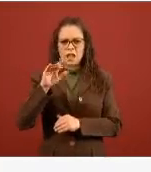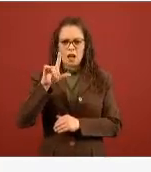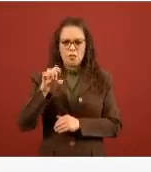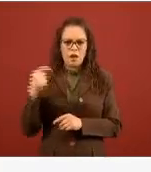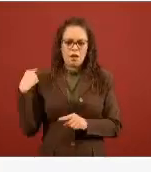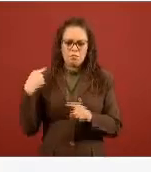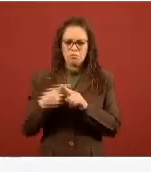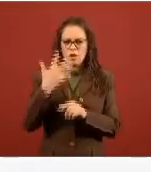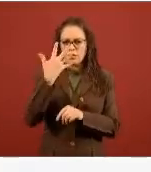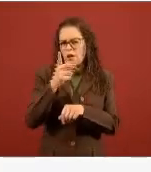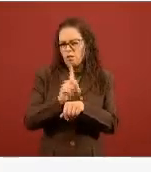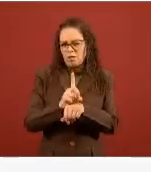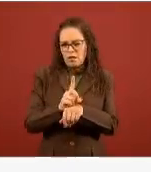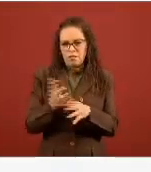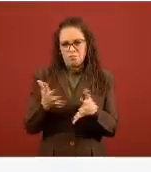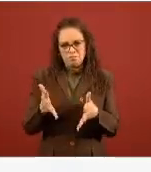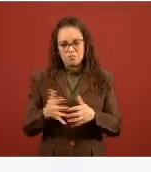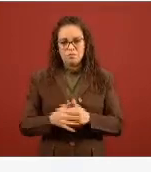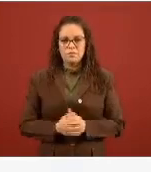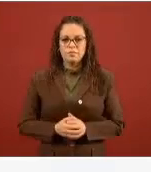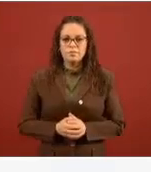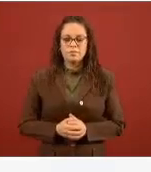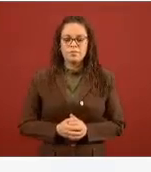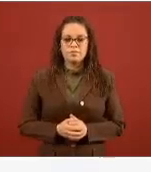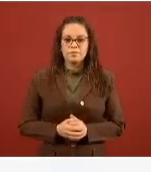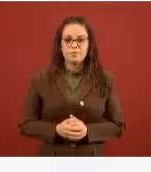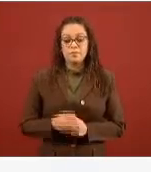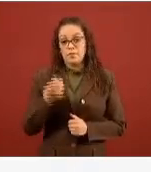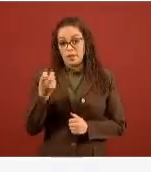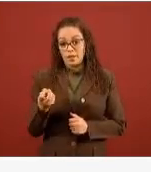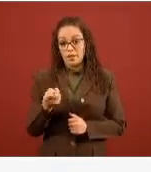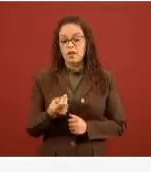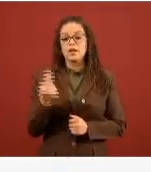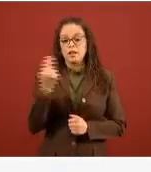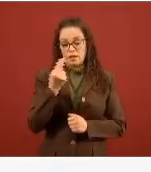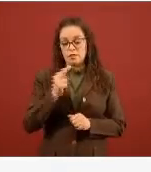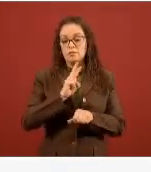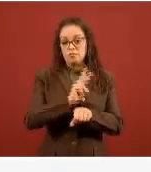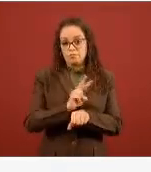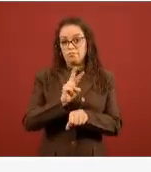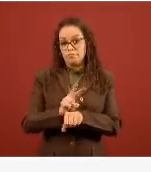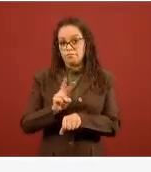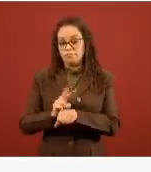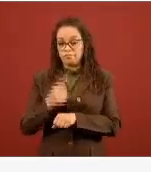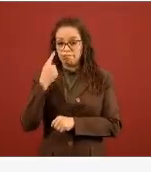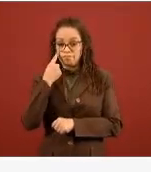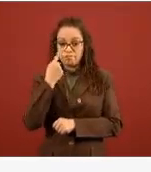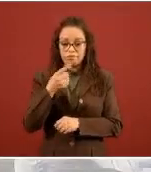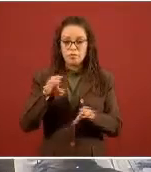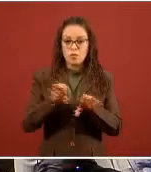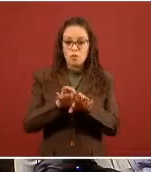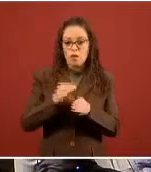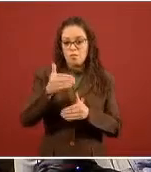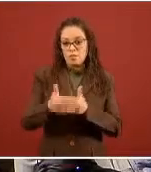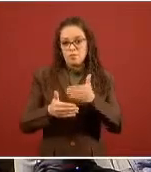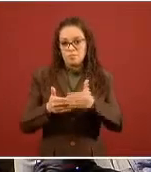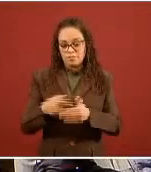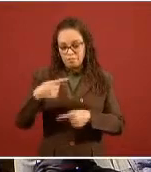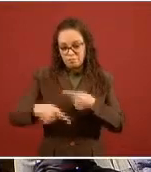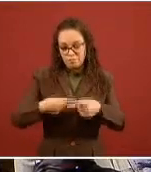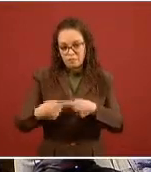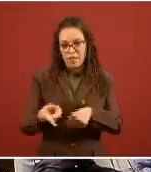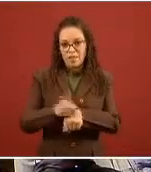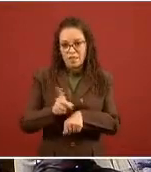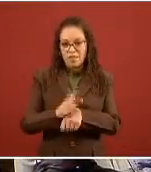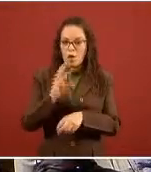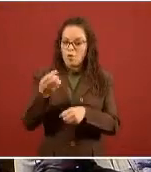5 días, y vamos a ser también muy puntuales para ver esto cómo progresa en los siguientes días y en las siguientes semanas. Sería